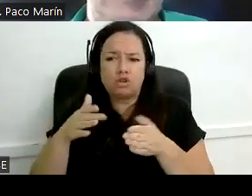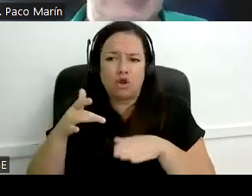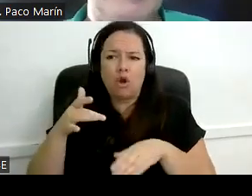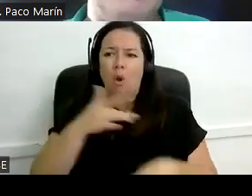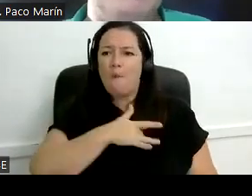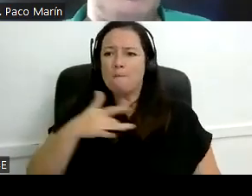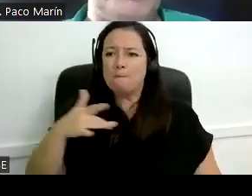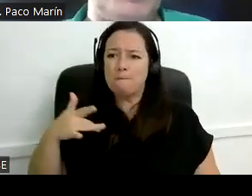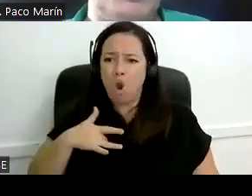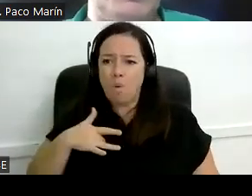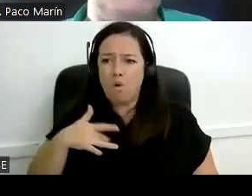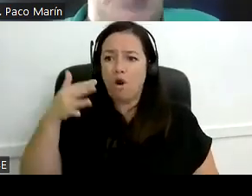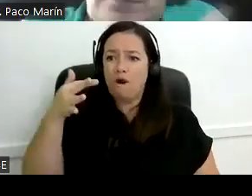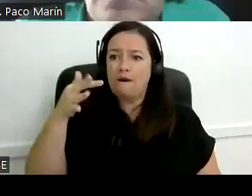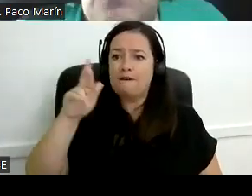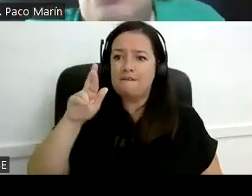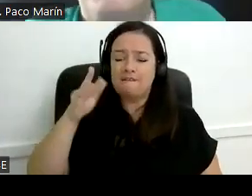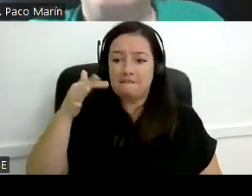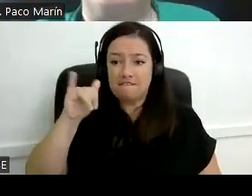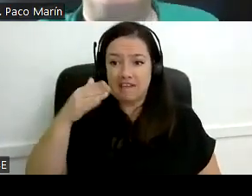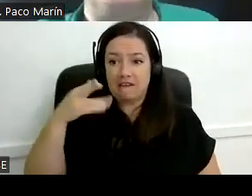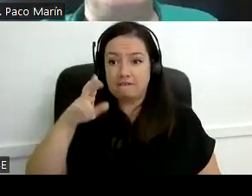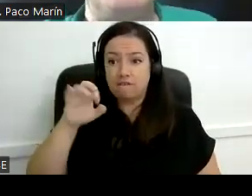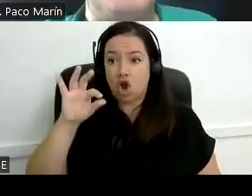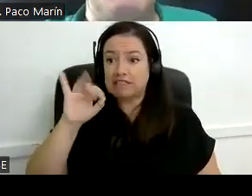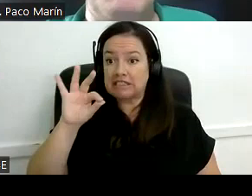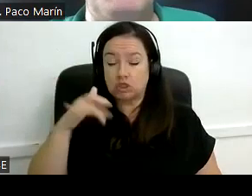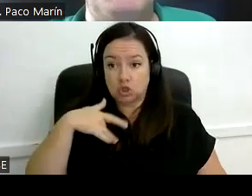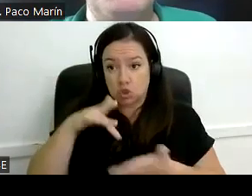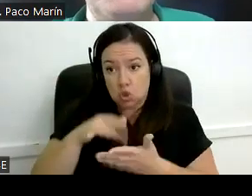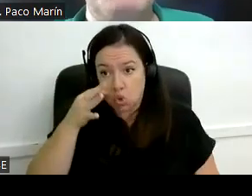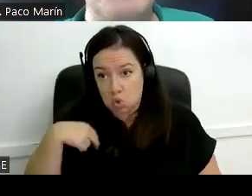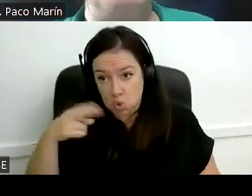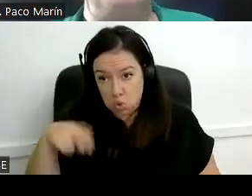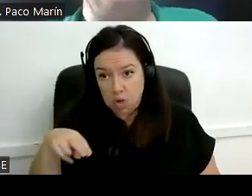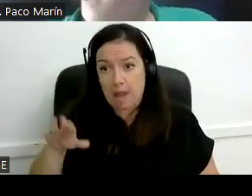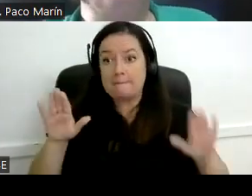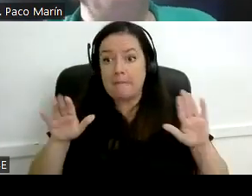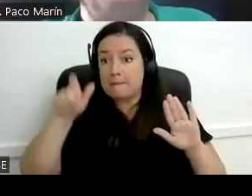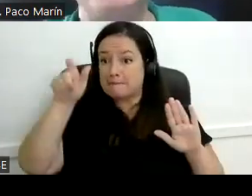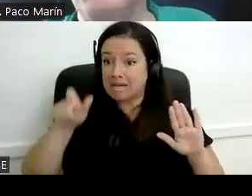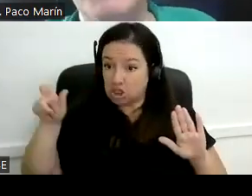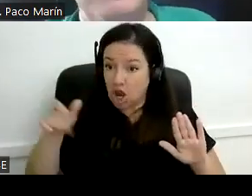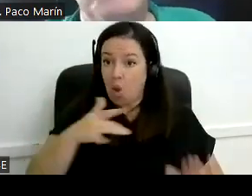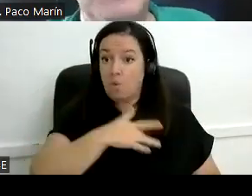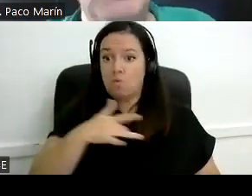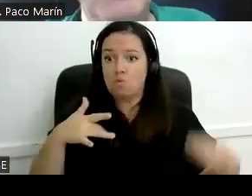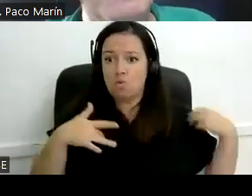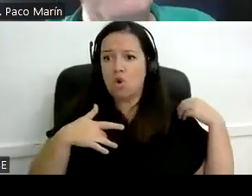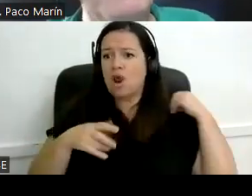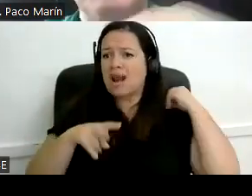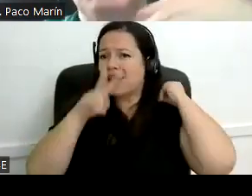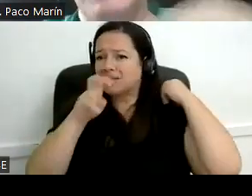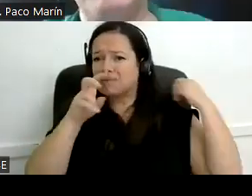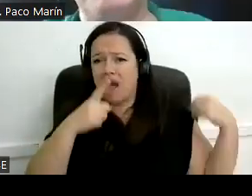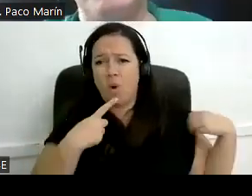pulmón, os aseguro, bueno, no lo he vivido en mí mismo, ¿no? pero a las personas con fibrosis pulmonar les cuesta respirar una